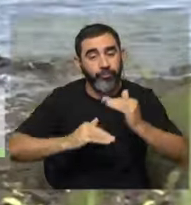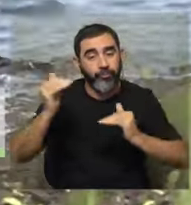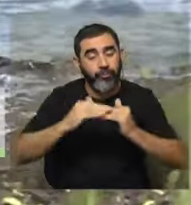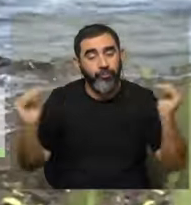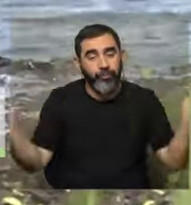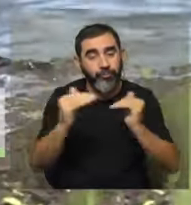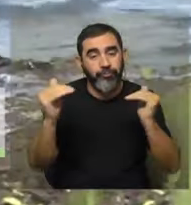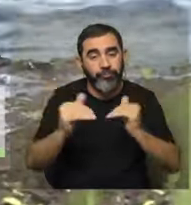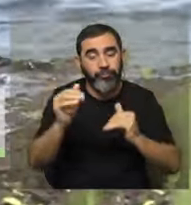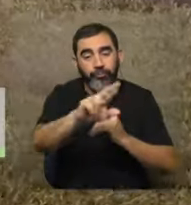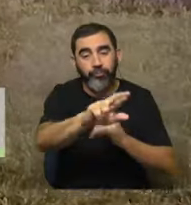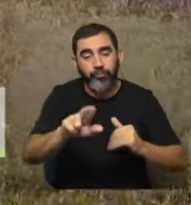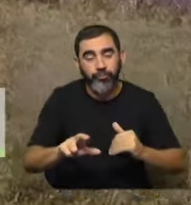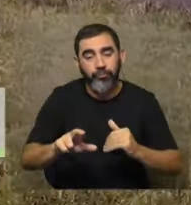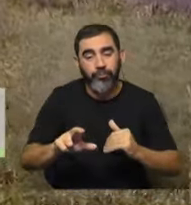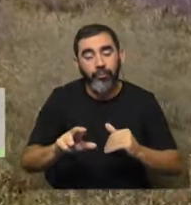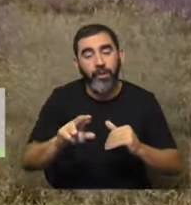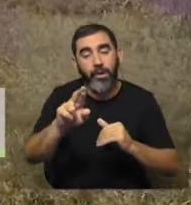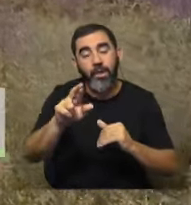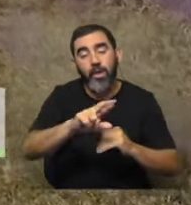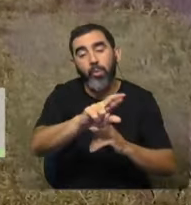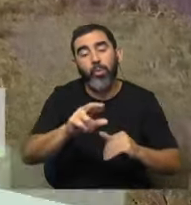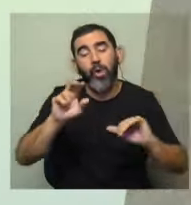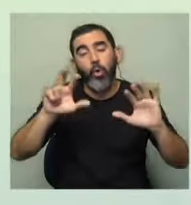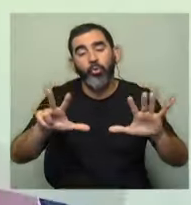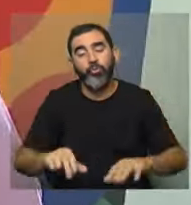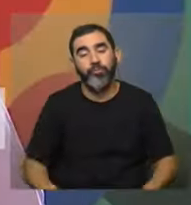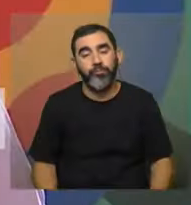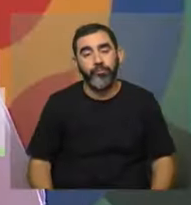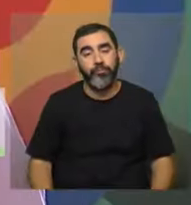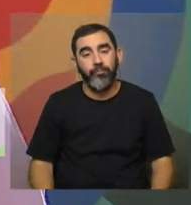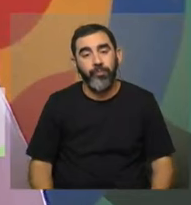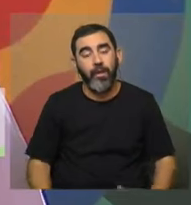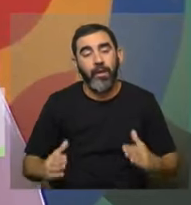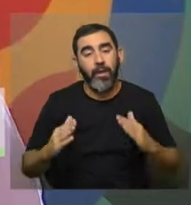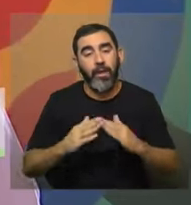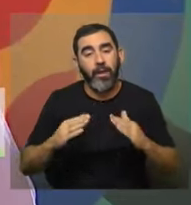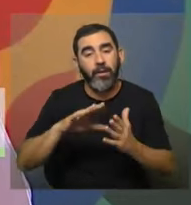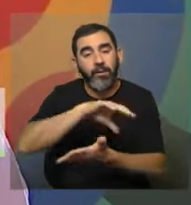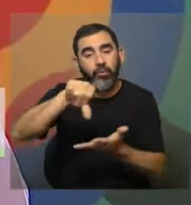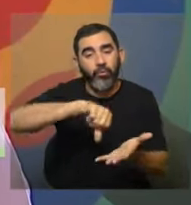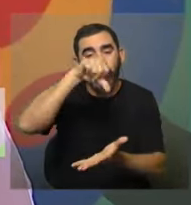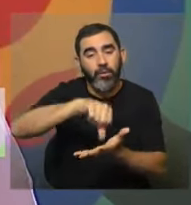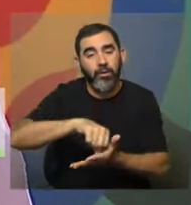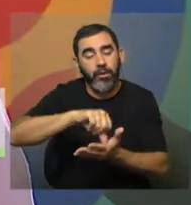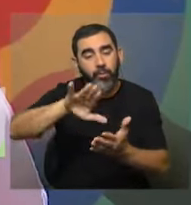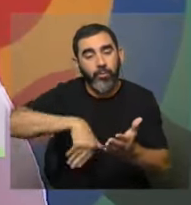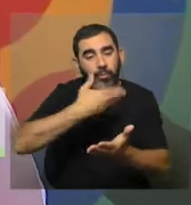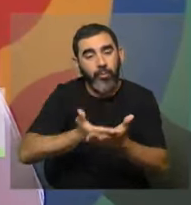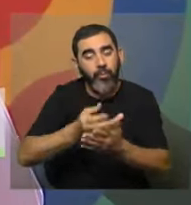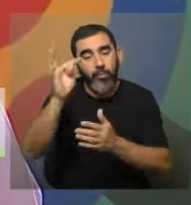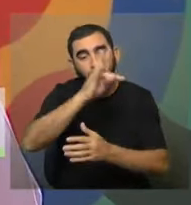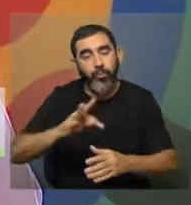autopista entre la ruta interbalnearia y la ruta 8 casa de la ciudadanas lanzó nuevas propuestas de